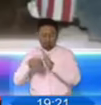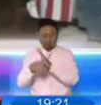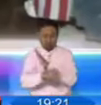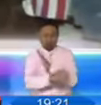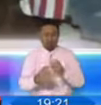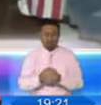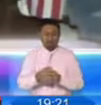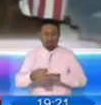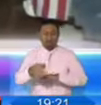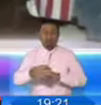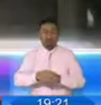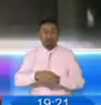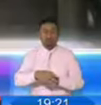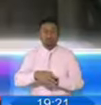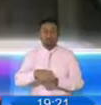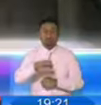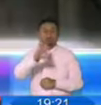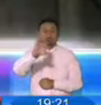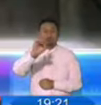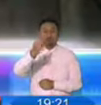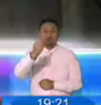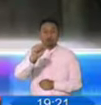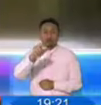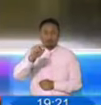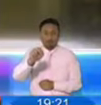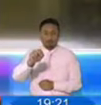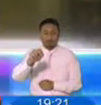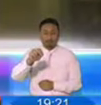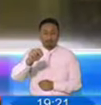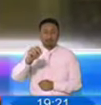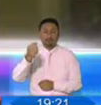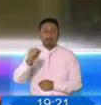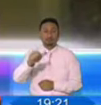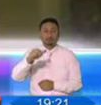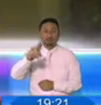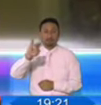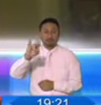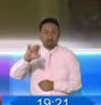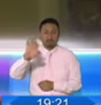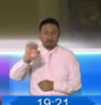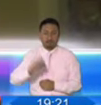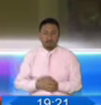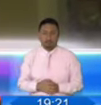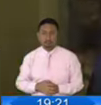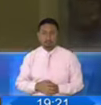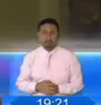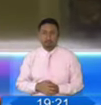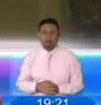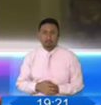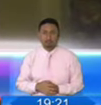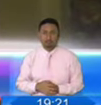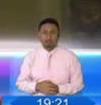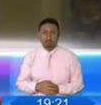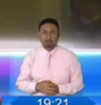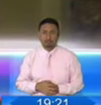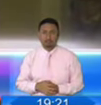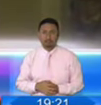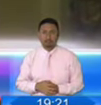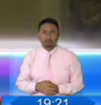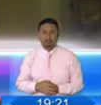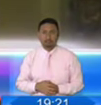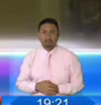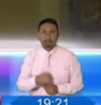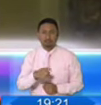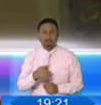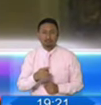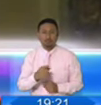en los cantones de Sucre, Tosagua, Puerto Viejo y San Vicente. La misma corresponde a una investigación que va a fiscalía por un presunto delito de delincuencia